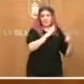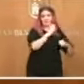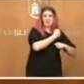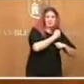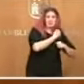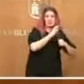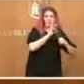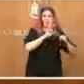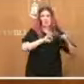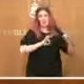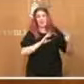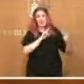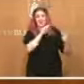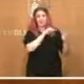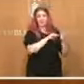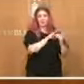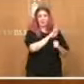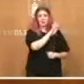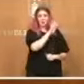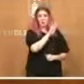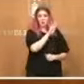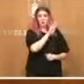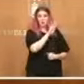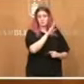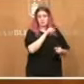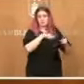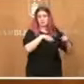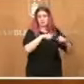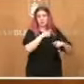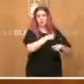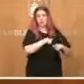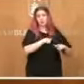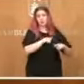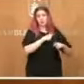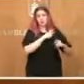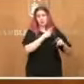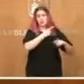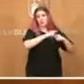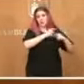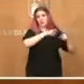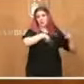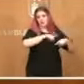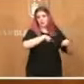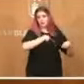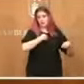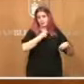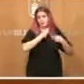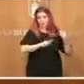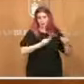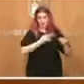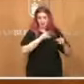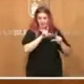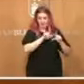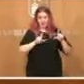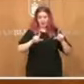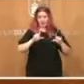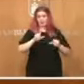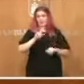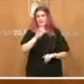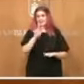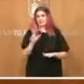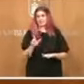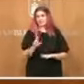del 2004, donde el Consorcio Regional de Transporte redacta el documento Actualización de Trazado y Estaciones de la Línea 7,